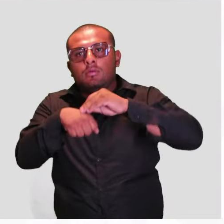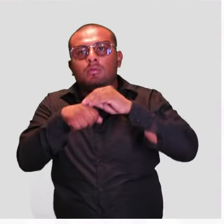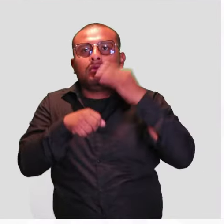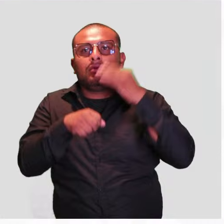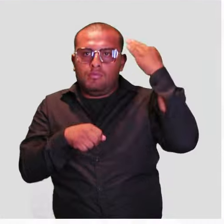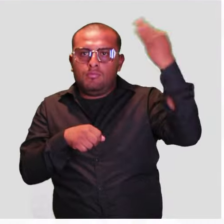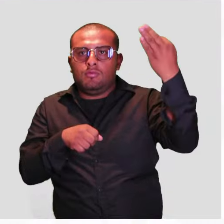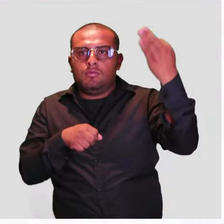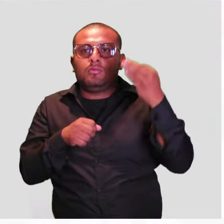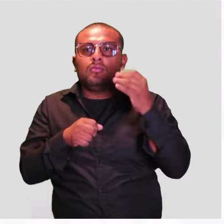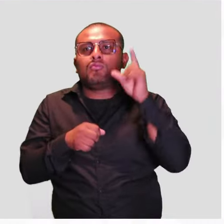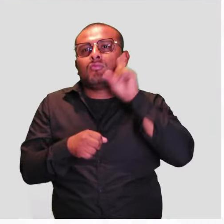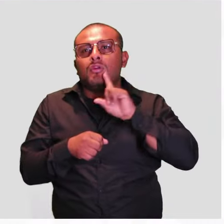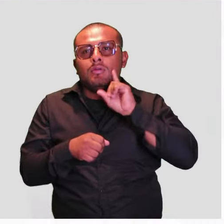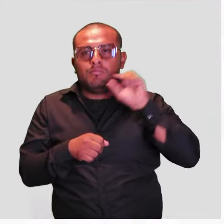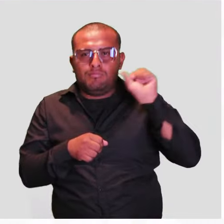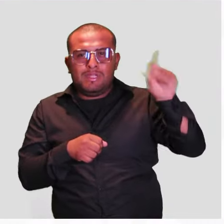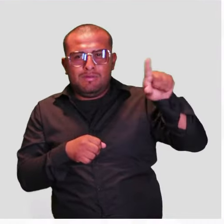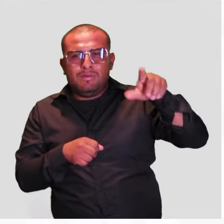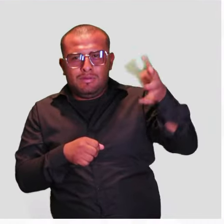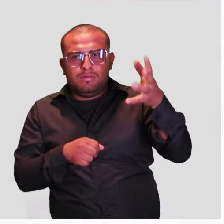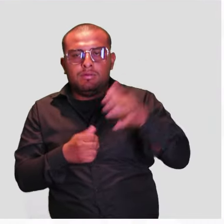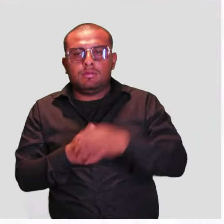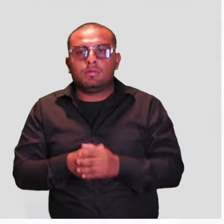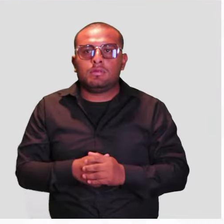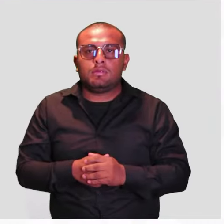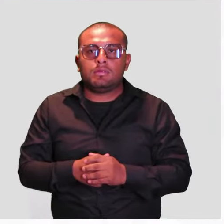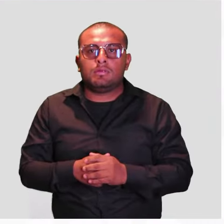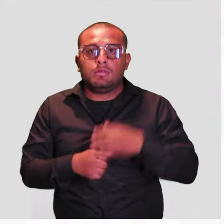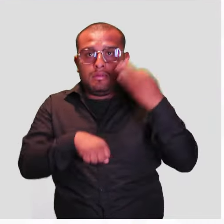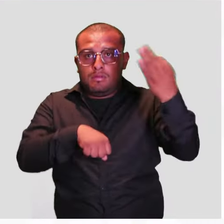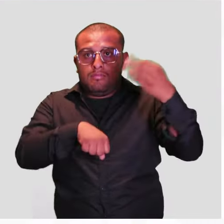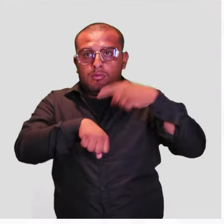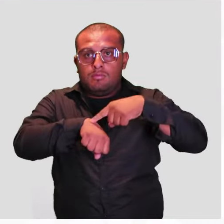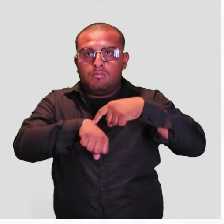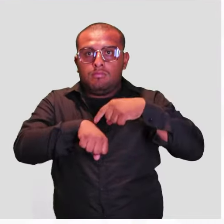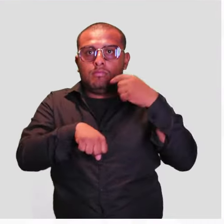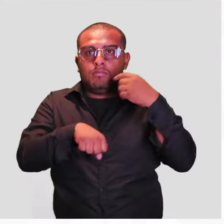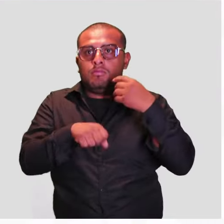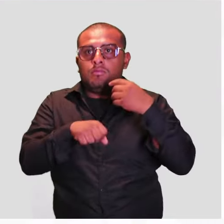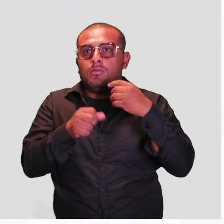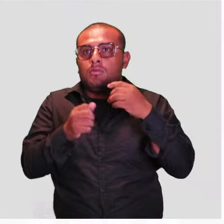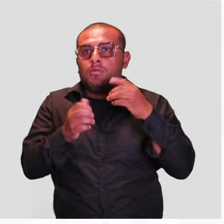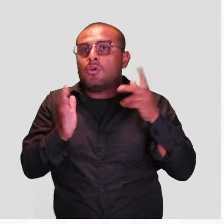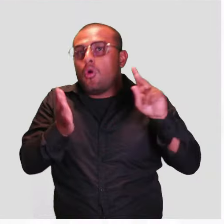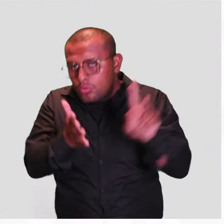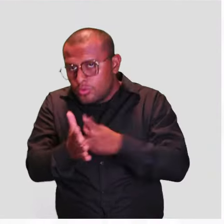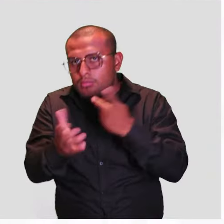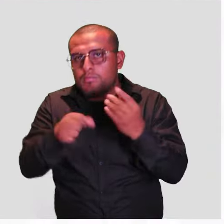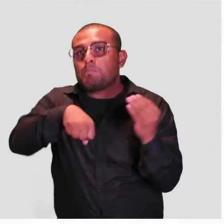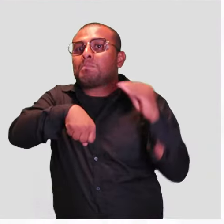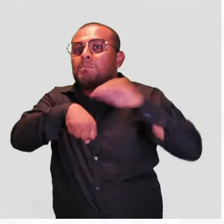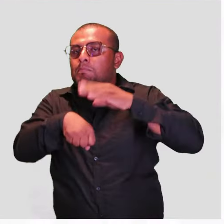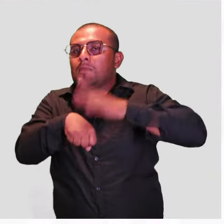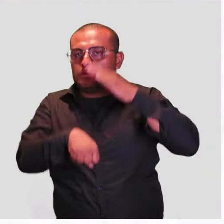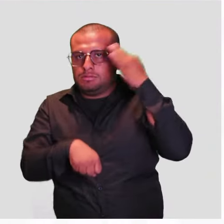candidata Vania Camacho Galván del Partido Revolución Institucional. Se detuvo el reloj en